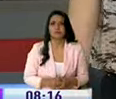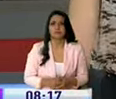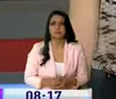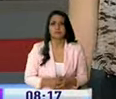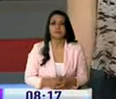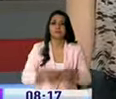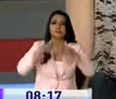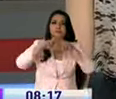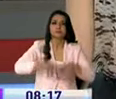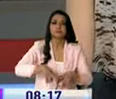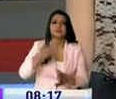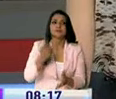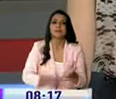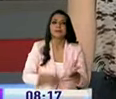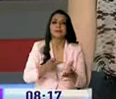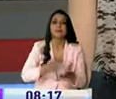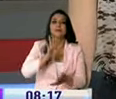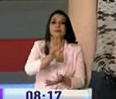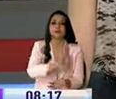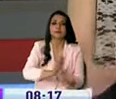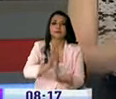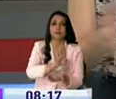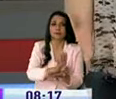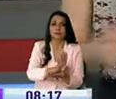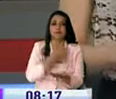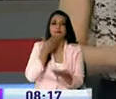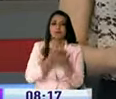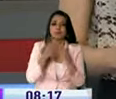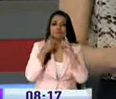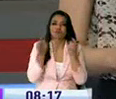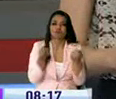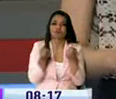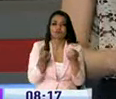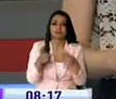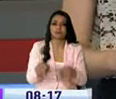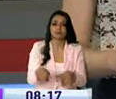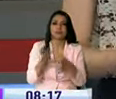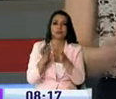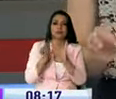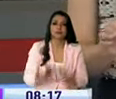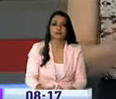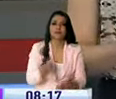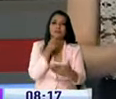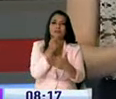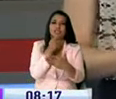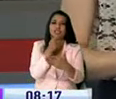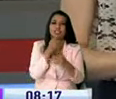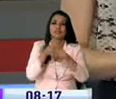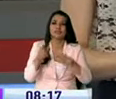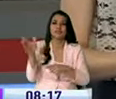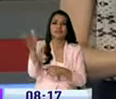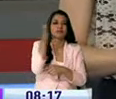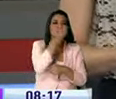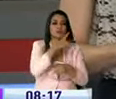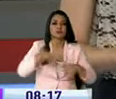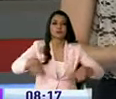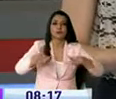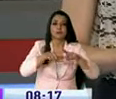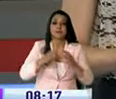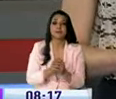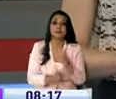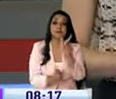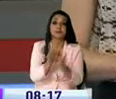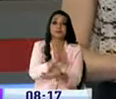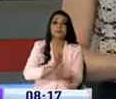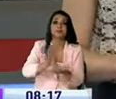Vamos a revisar qué es lo que pasa ahí en su barrio gracias al monitoreo, la cobertura que realizan nuestros compañeros en distintos puntos de la ciudad. Los moradores del sector de